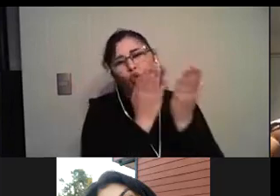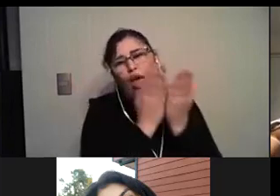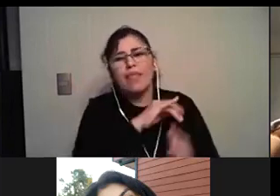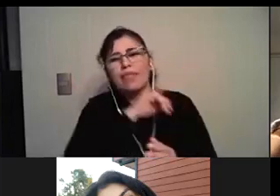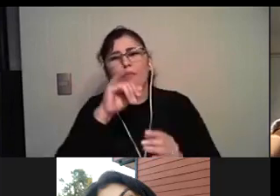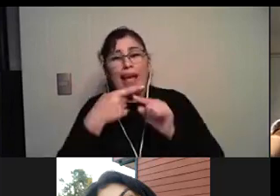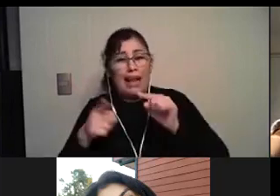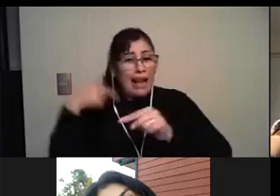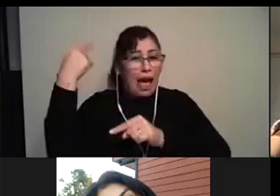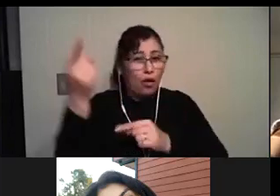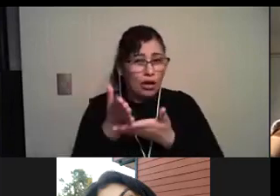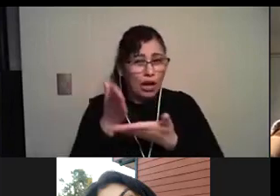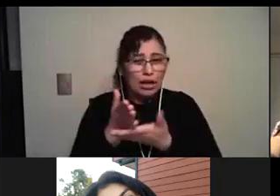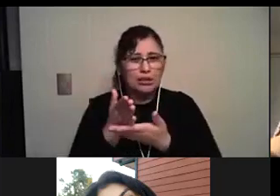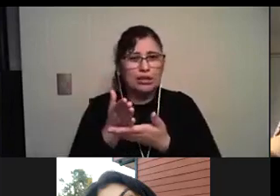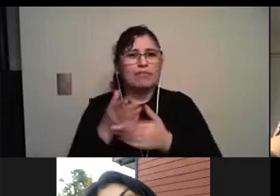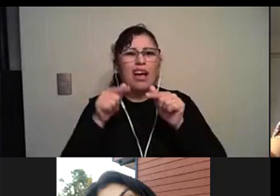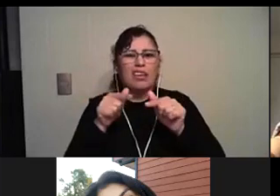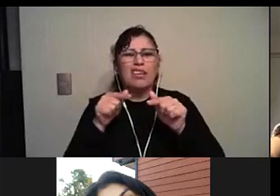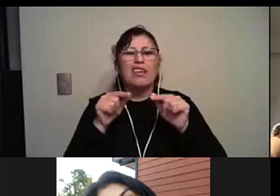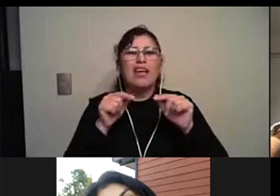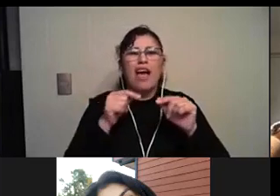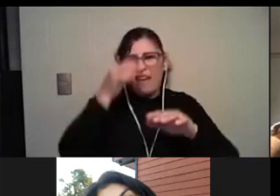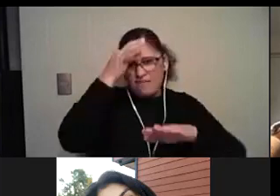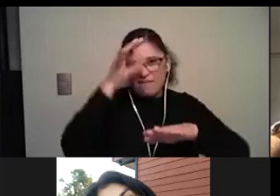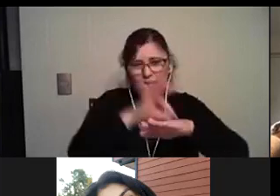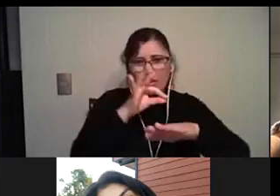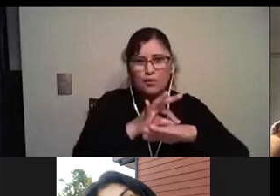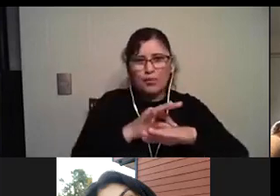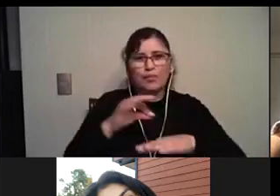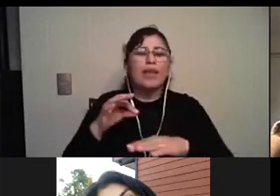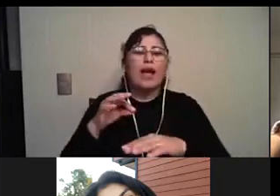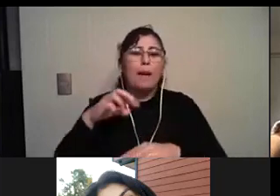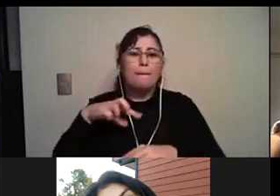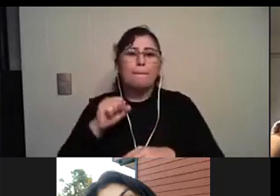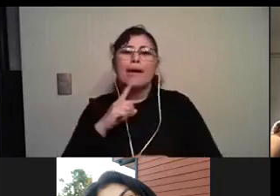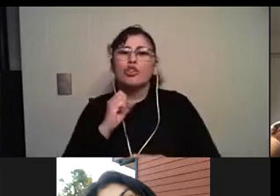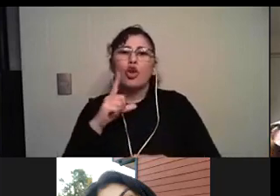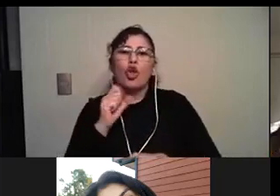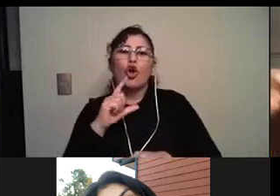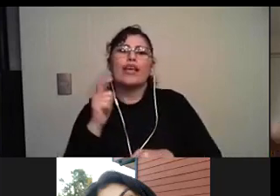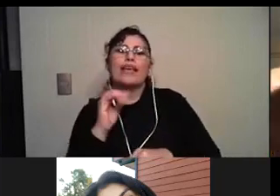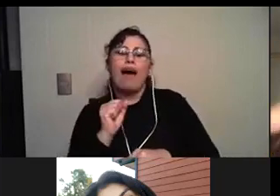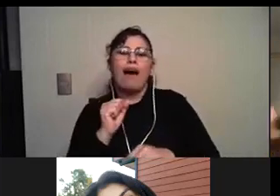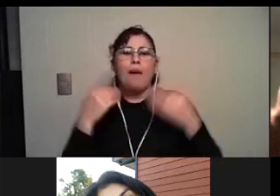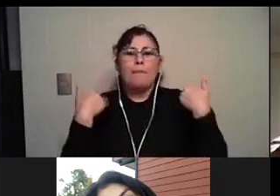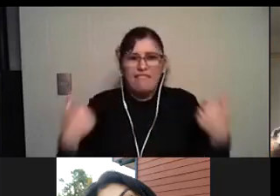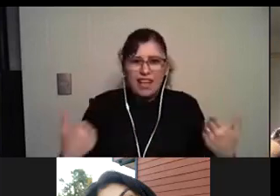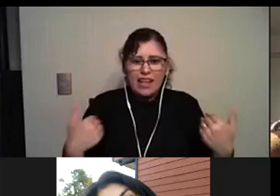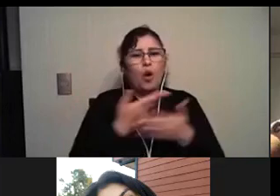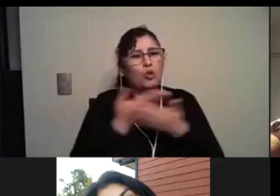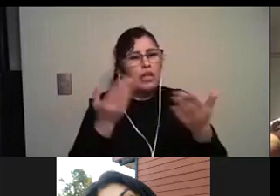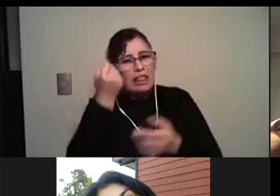próxima semana, que tiene que ver con patologías periféricas chiquititas, ¿ya? Que les va a permitir poder entender la sintomatología característica respecto a lo que les